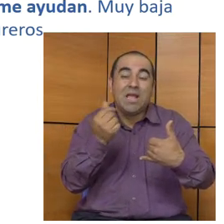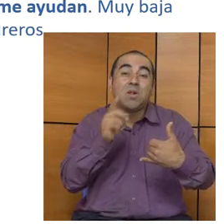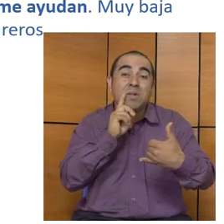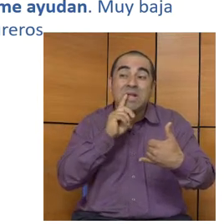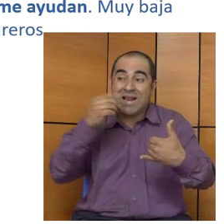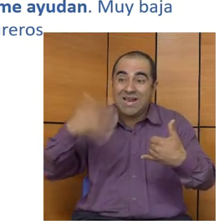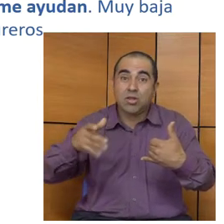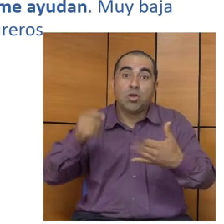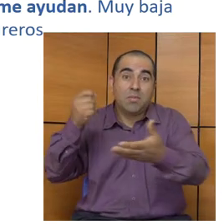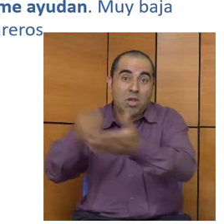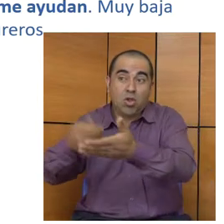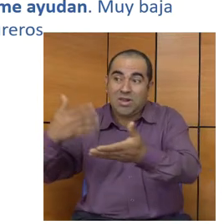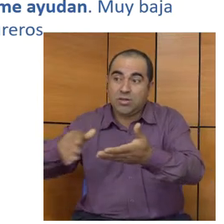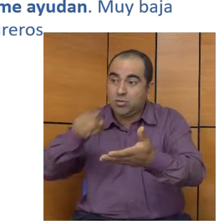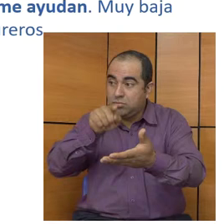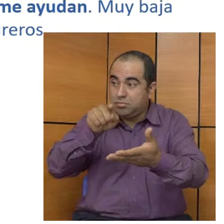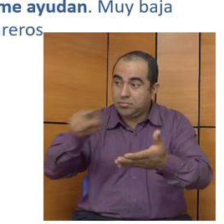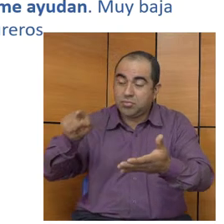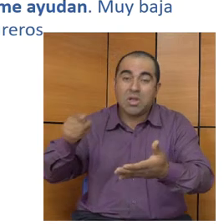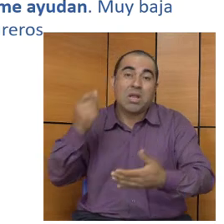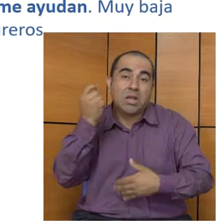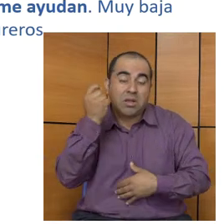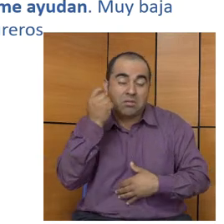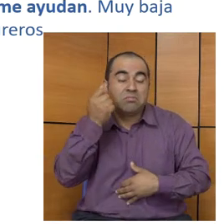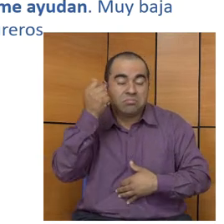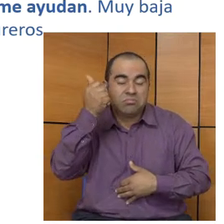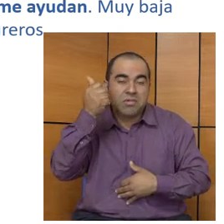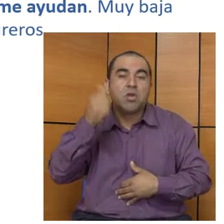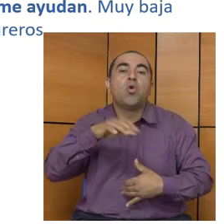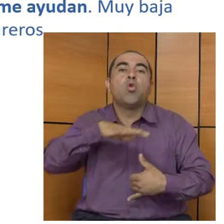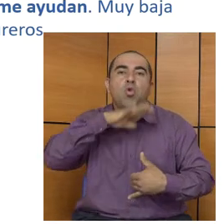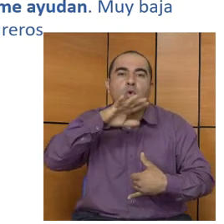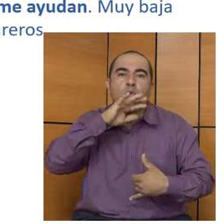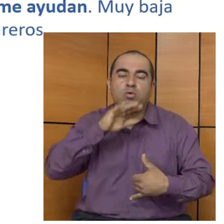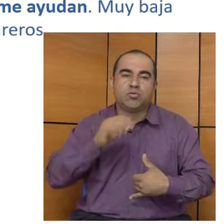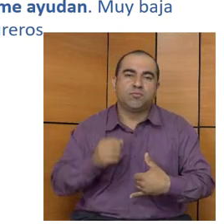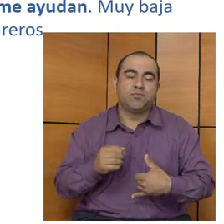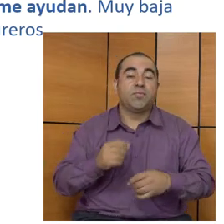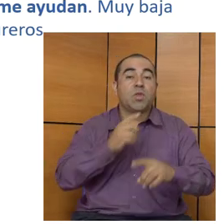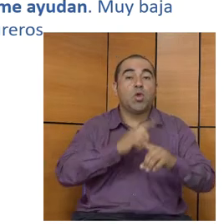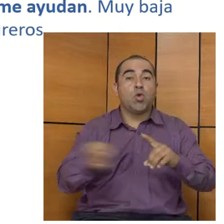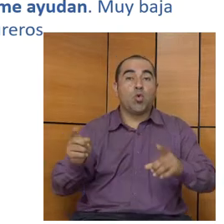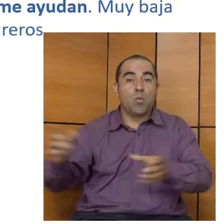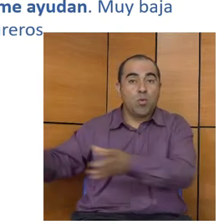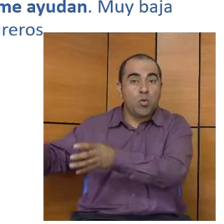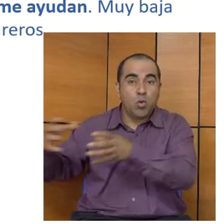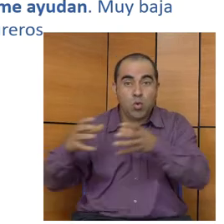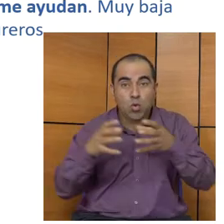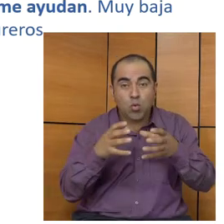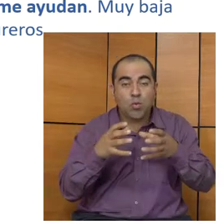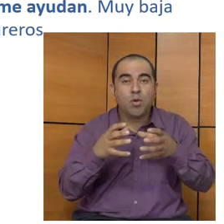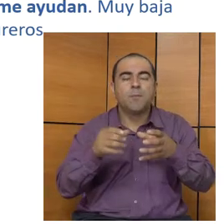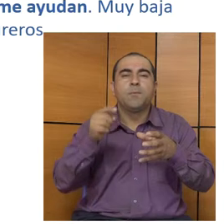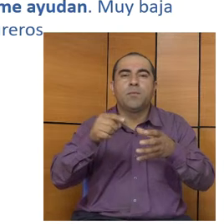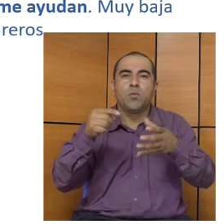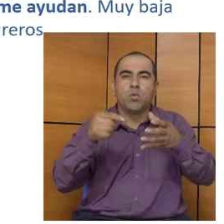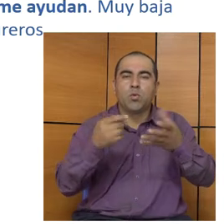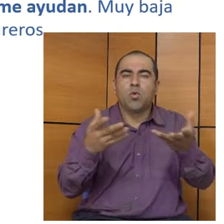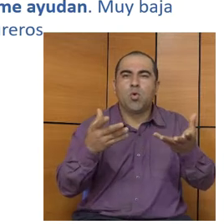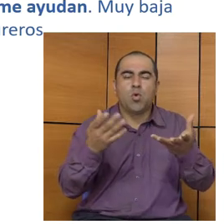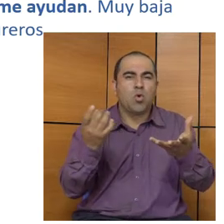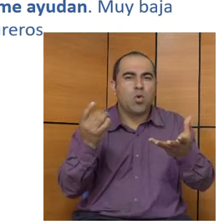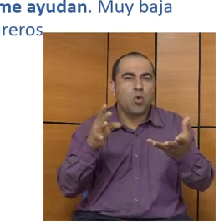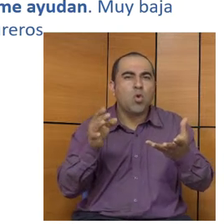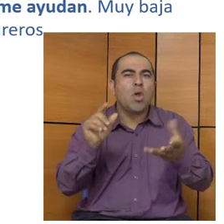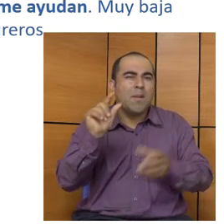hora de entender cómo funciona este grupo. Y fijaros, el último grupo quizás sea el único y